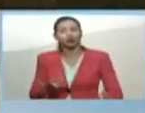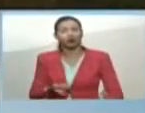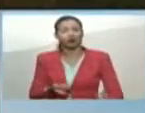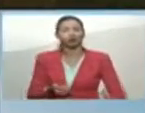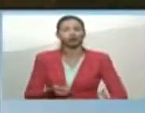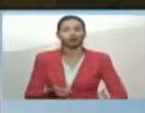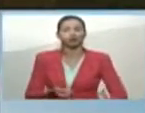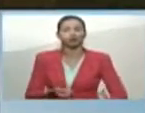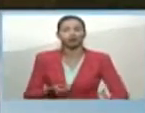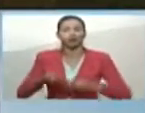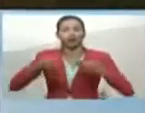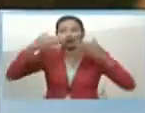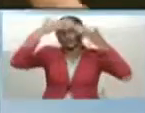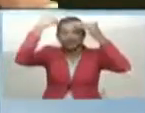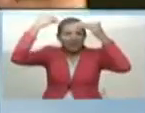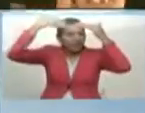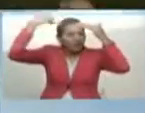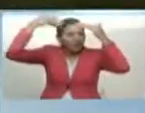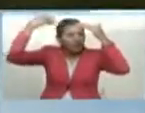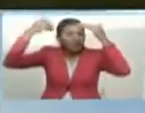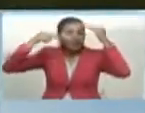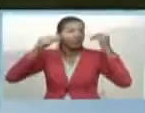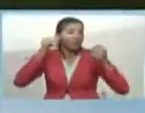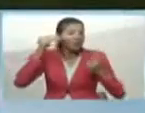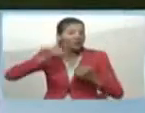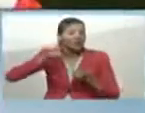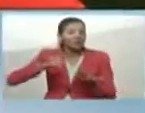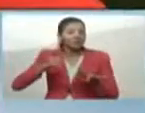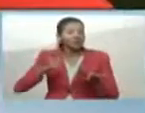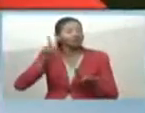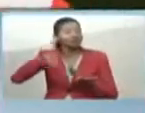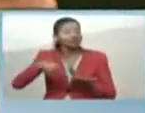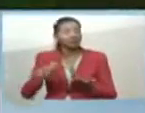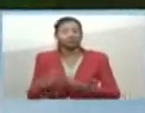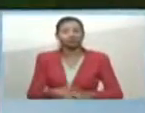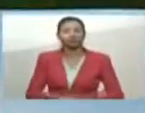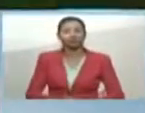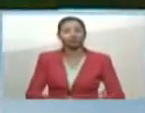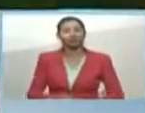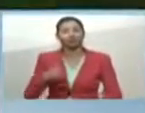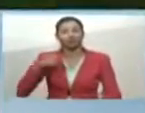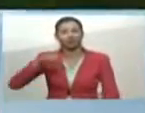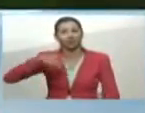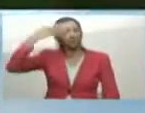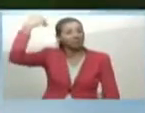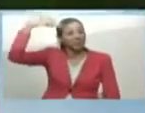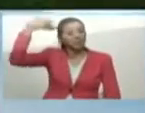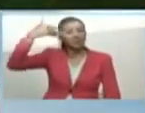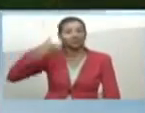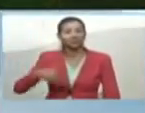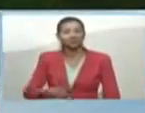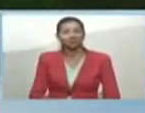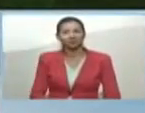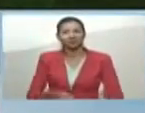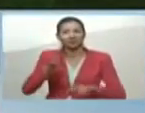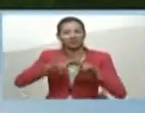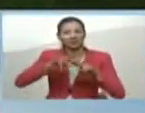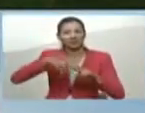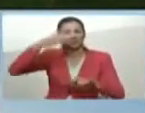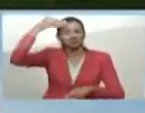el tinte de cabello, pues, que necesitan, que necesitamos, porque yo también, mira, me lo pongo negrito.